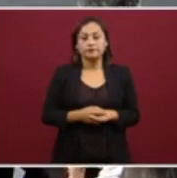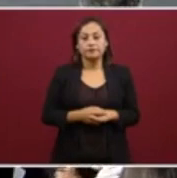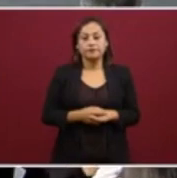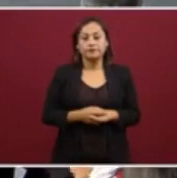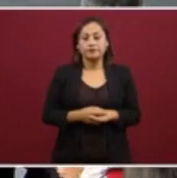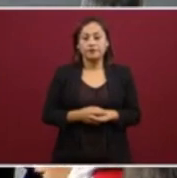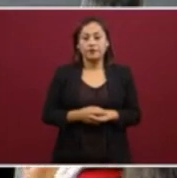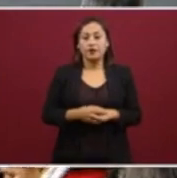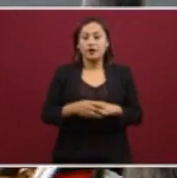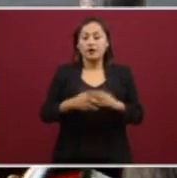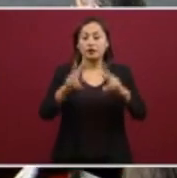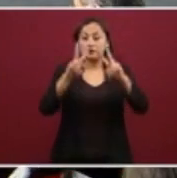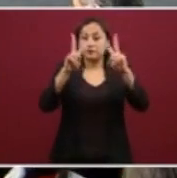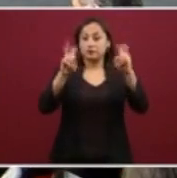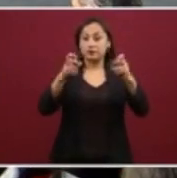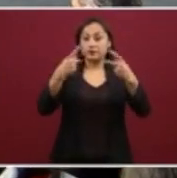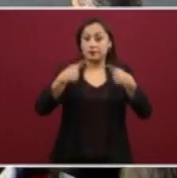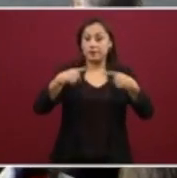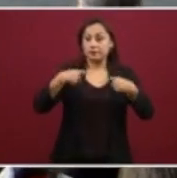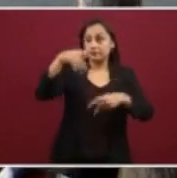Lo de los adultos mayores, vamos